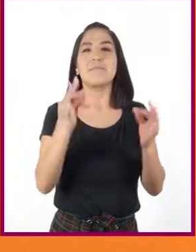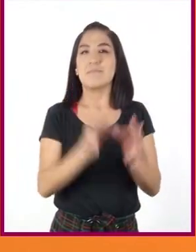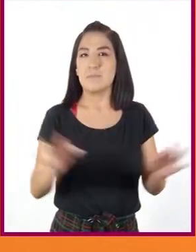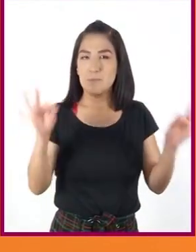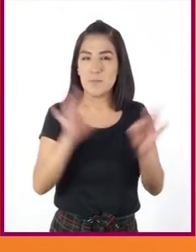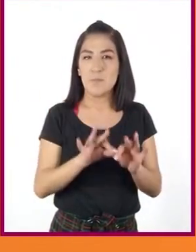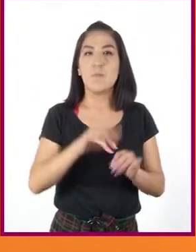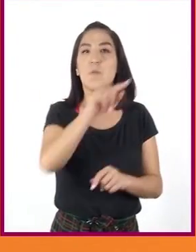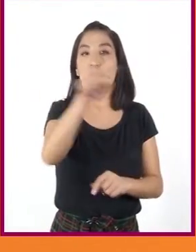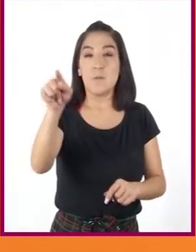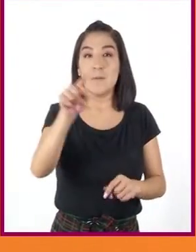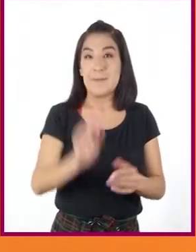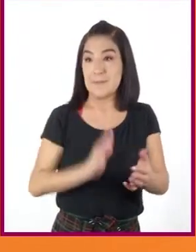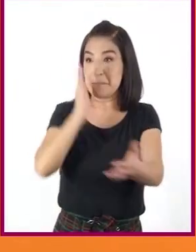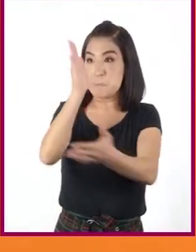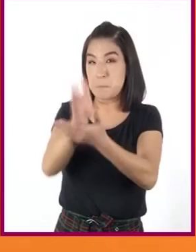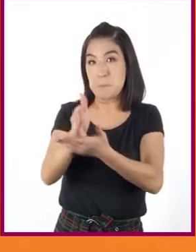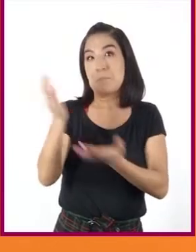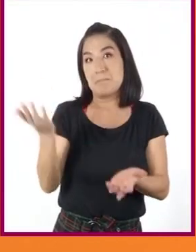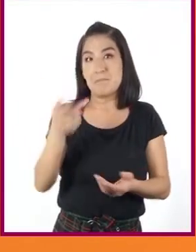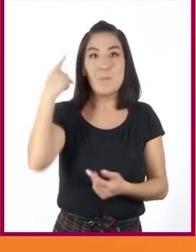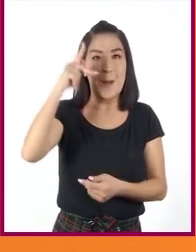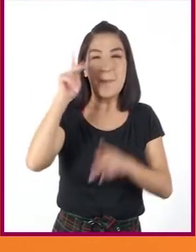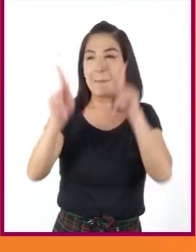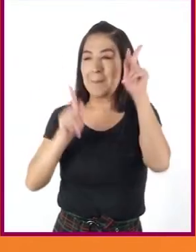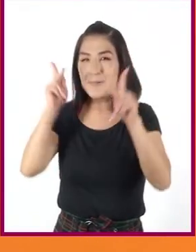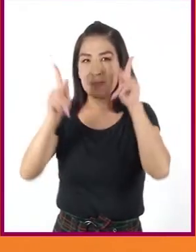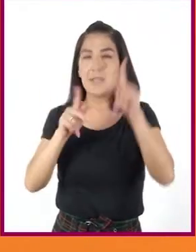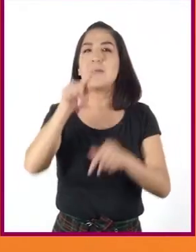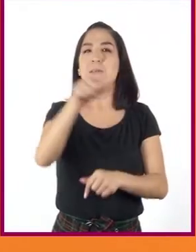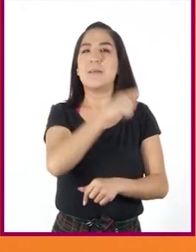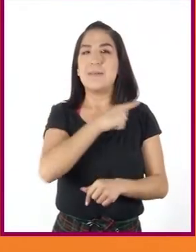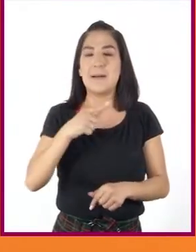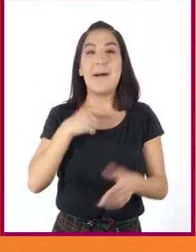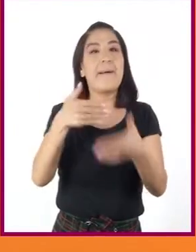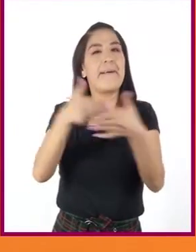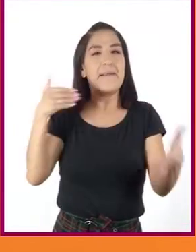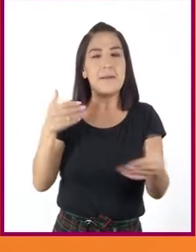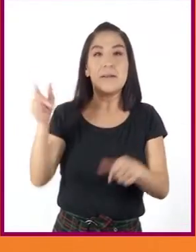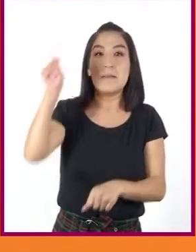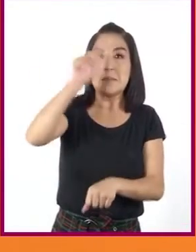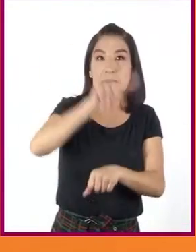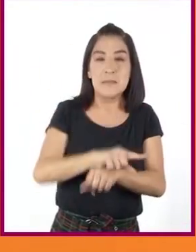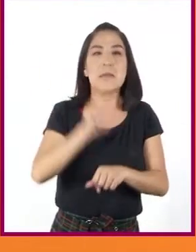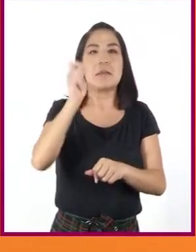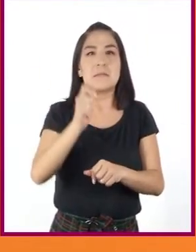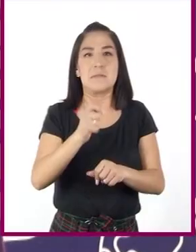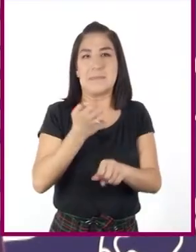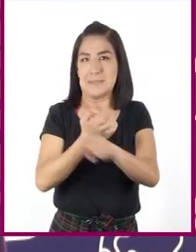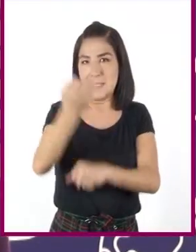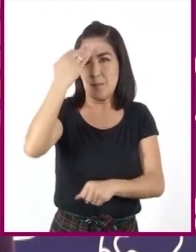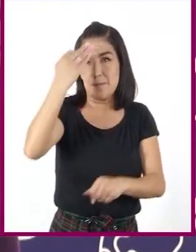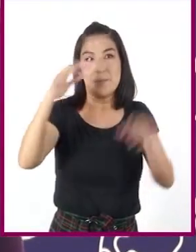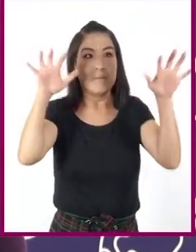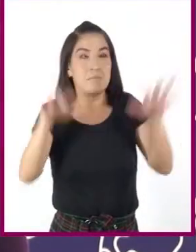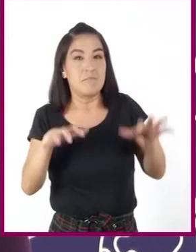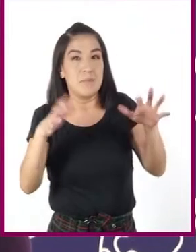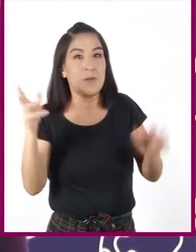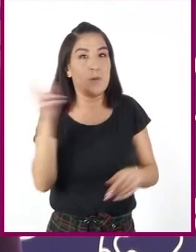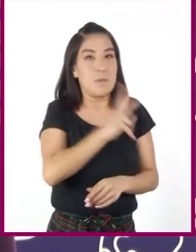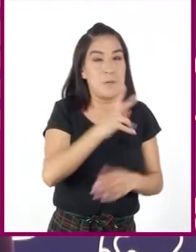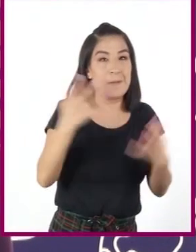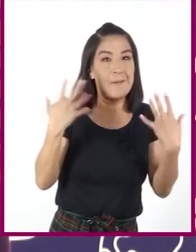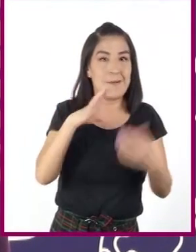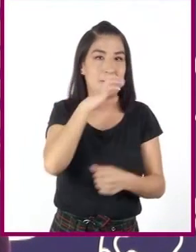que el día que vayan a visitar Puebla tengan presente checar antes el estado del tiempo. Bien